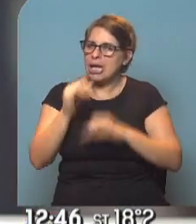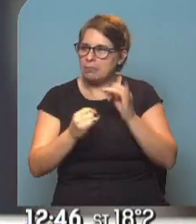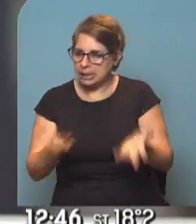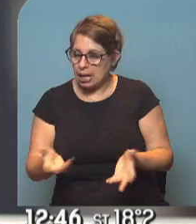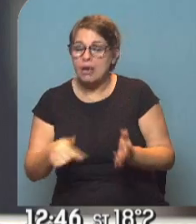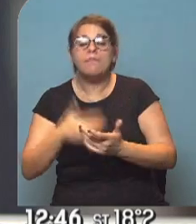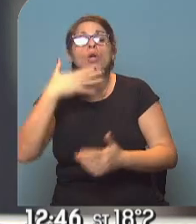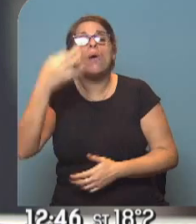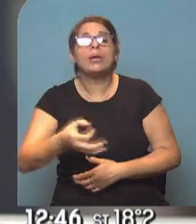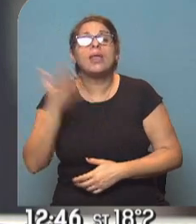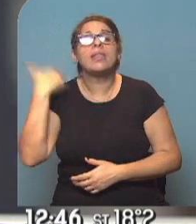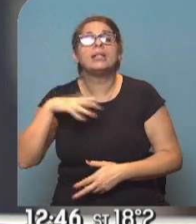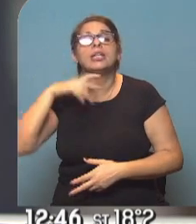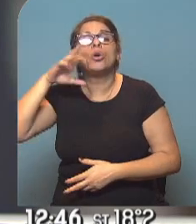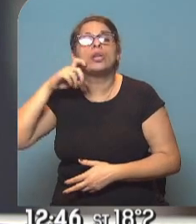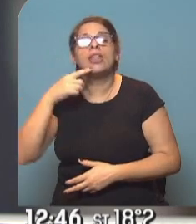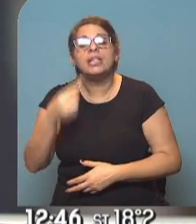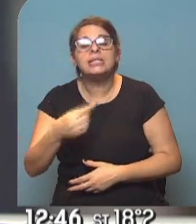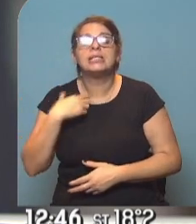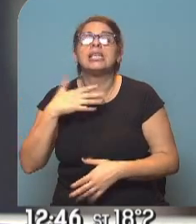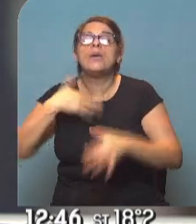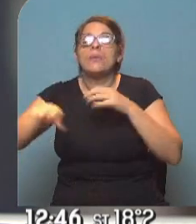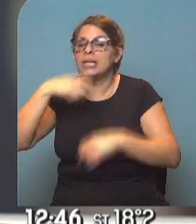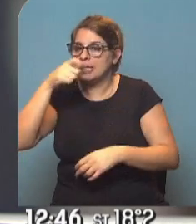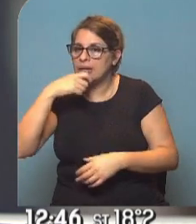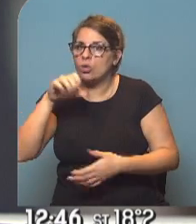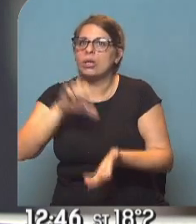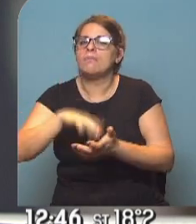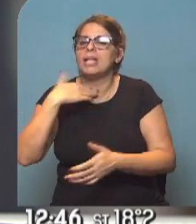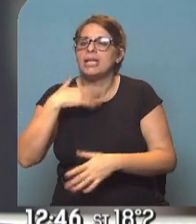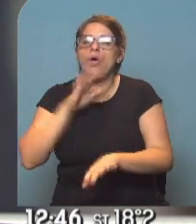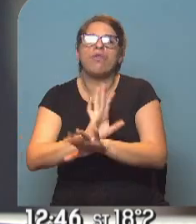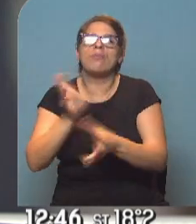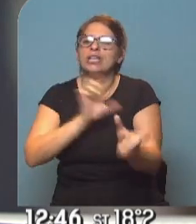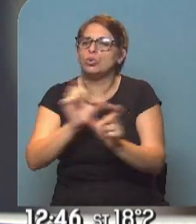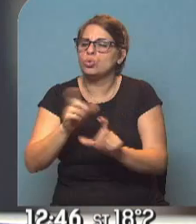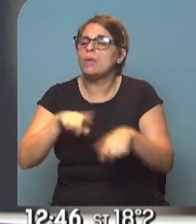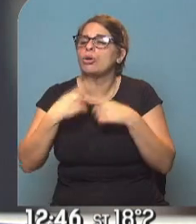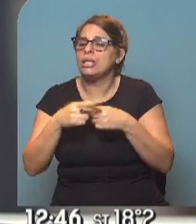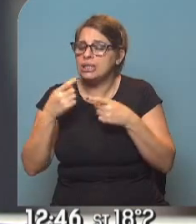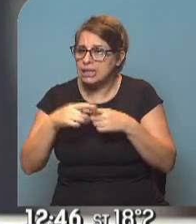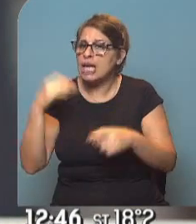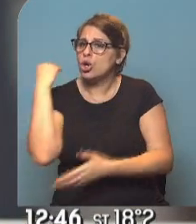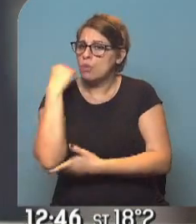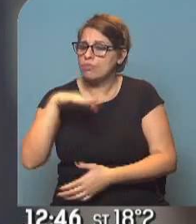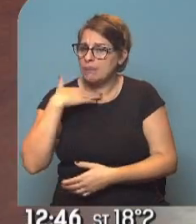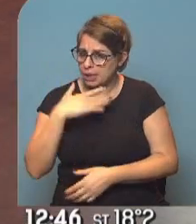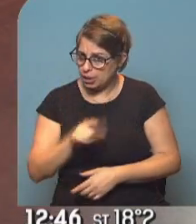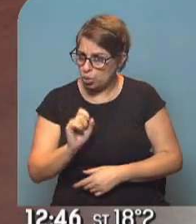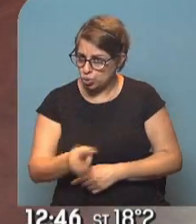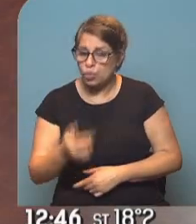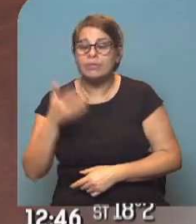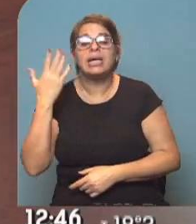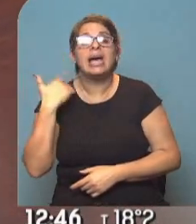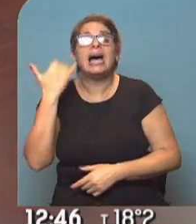es cierto que el tema, como decía Jorge, el tema del narcotráfico en México es un tema estructural de la política de la sociedad y la economía mexicana. Es una economía que tiene, como decía